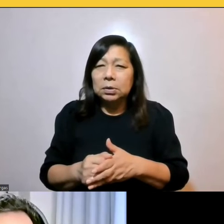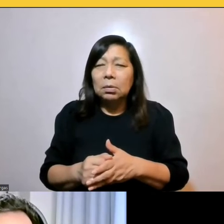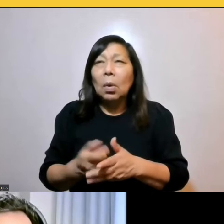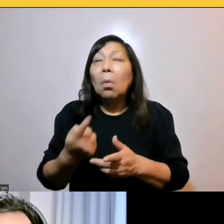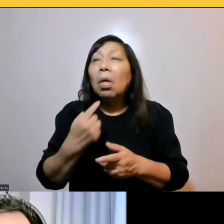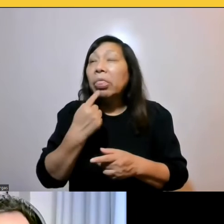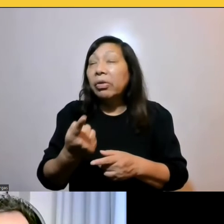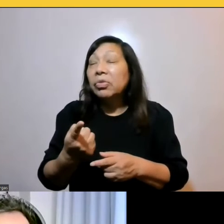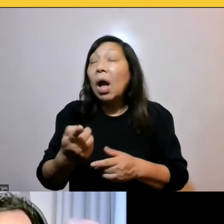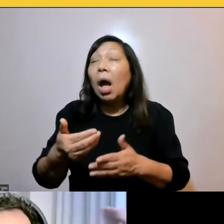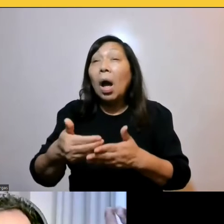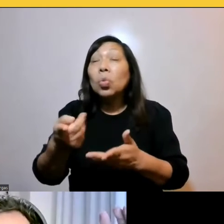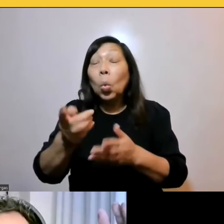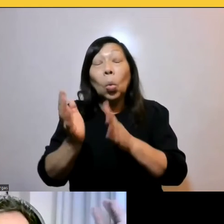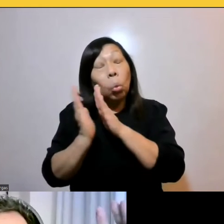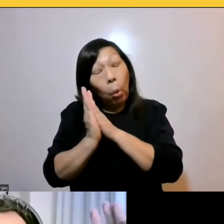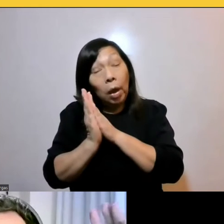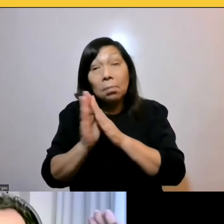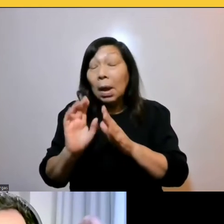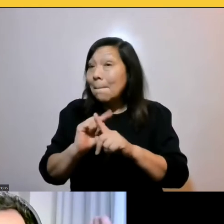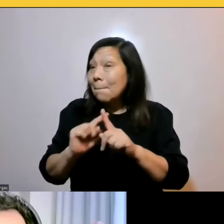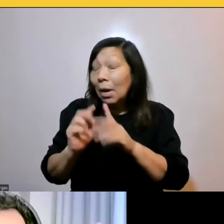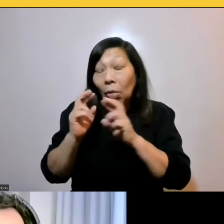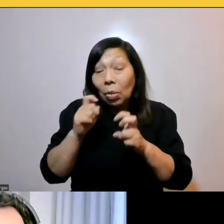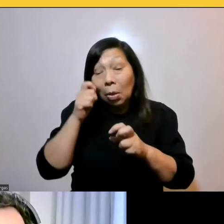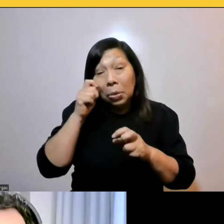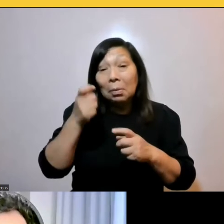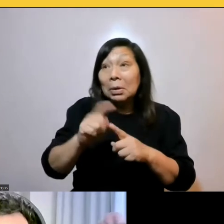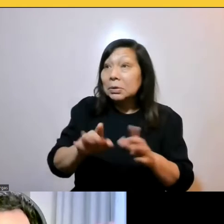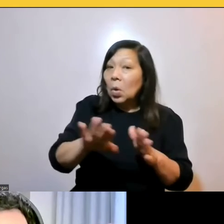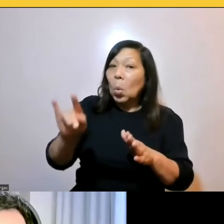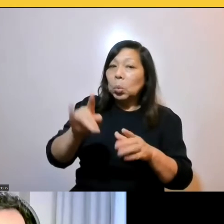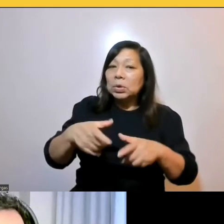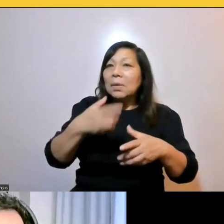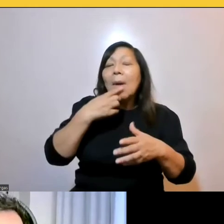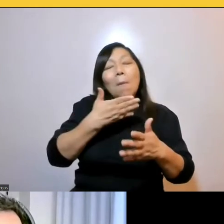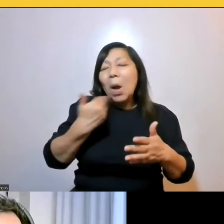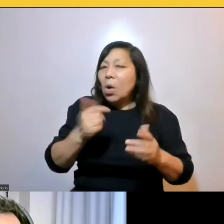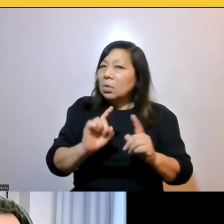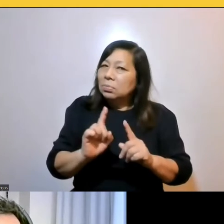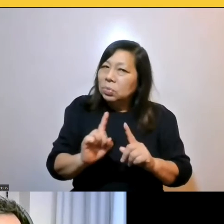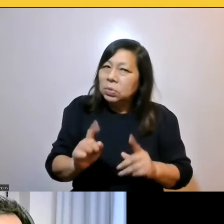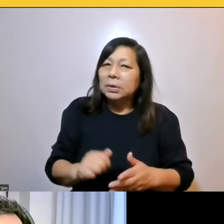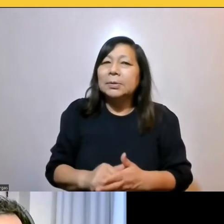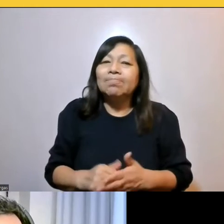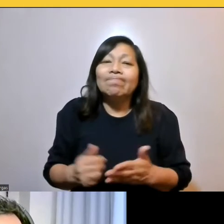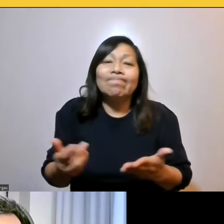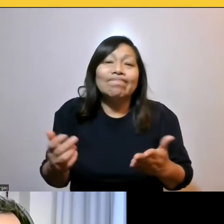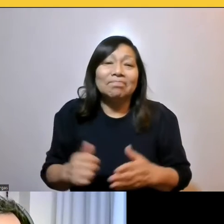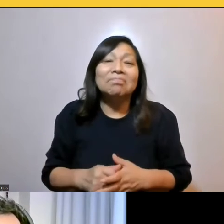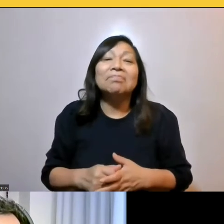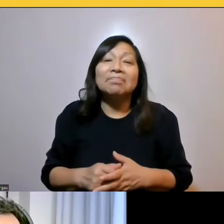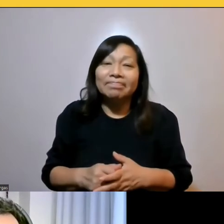duerme. Y ¿Sí? creo que culturalmente muchas mujeres acá en el Perú por lo menos utilizan las truzas cuando duermen, ¿no? Ujú.